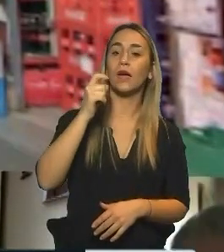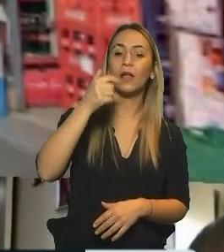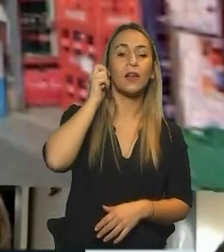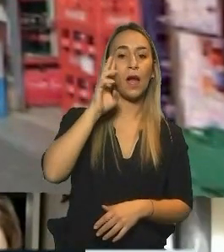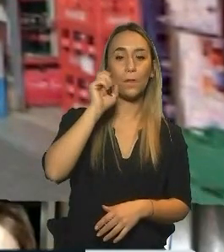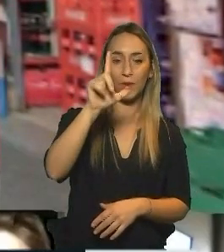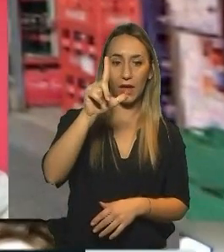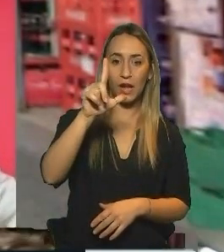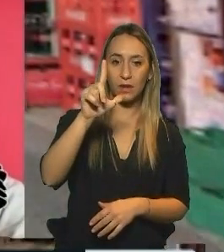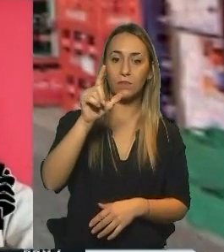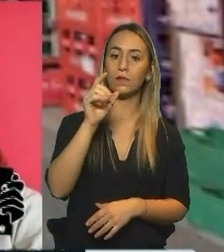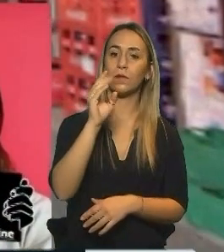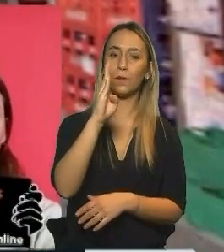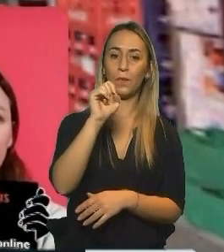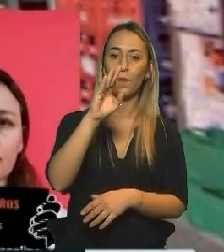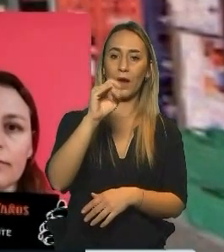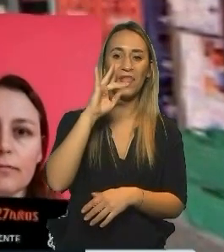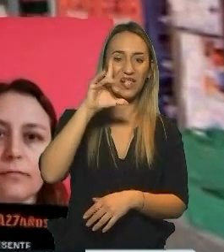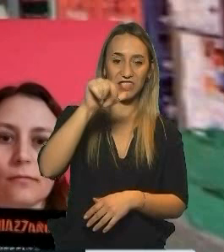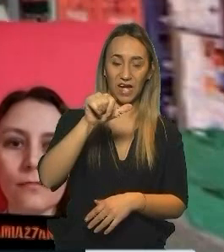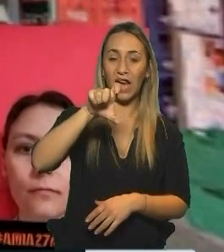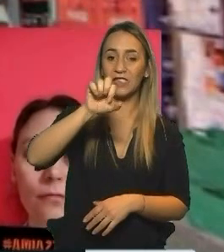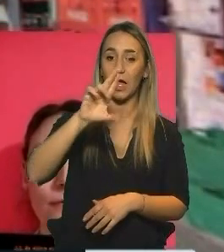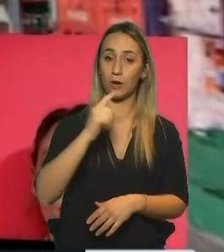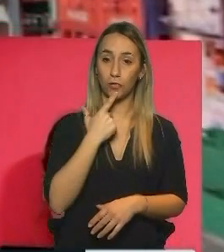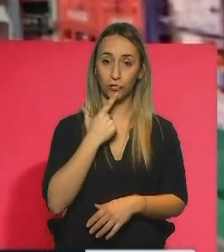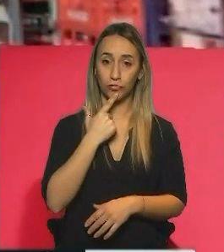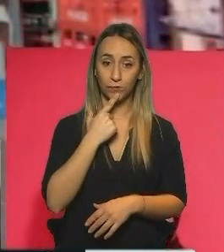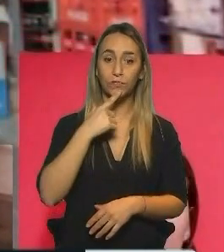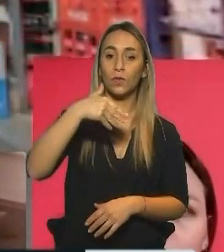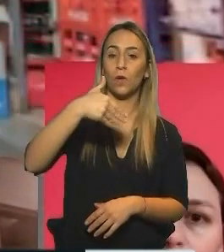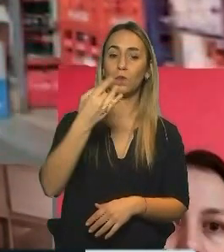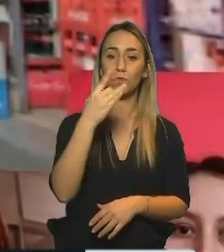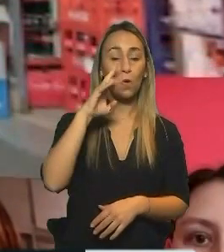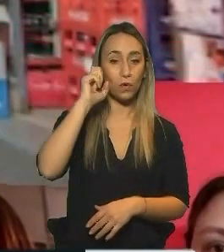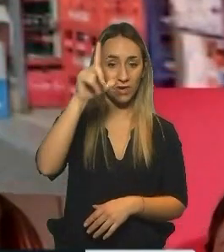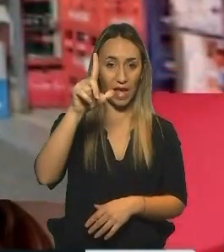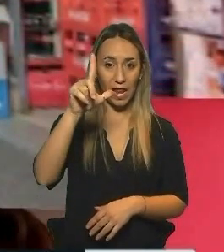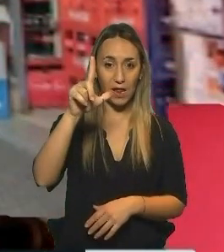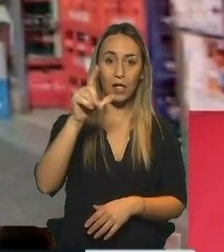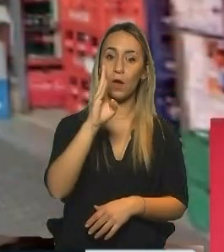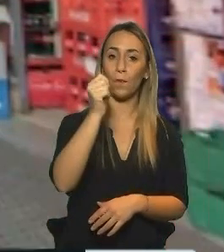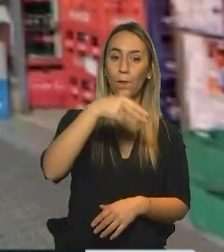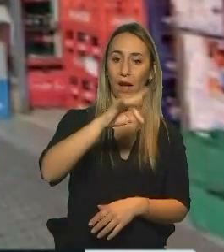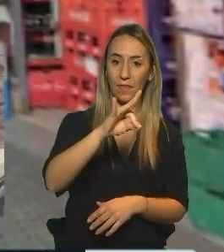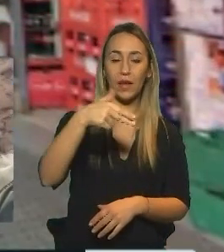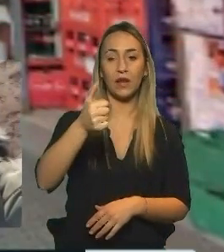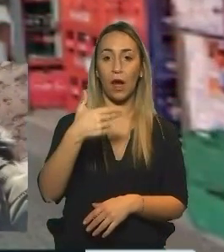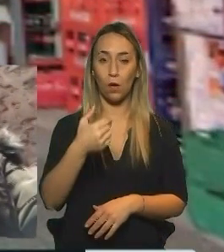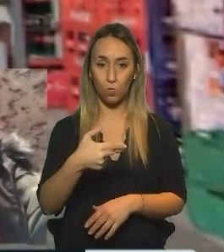Gabriel. Avedaño, Bobadilla, Carlos. Faber, Butchanina, Uriel. Van,